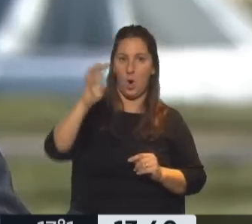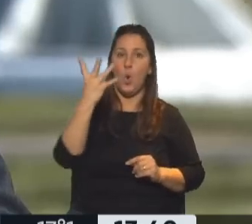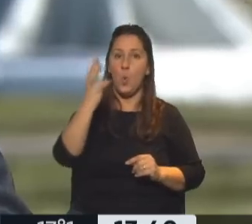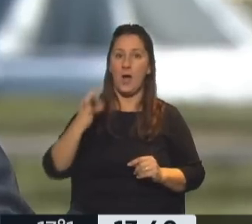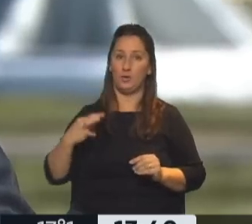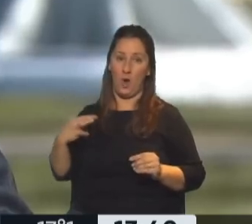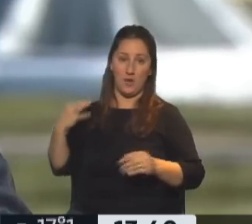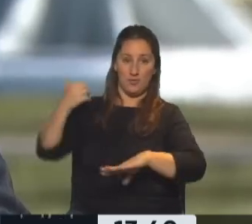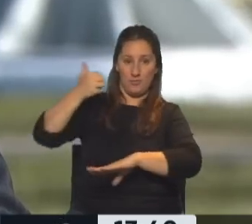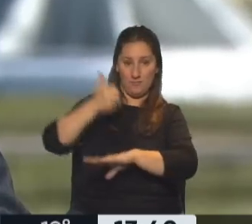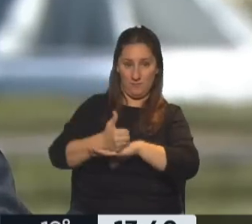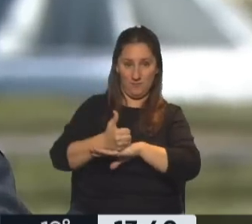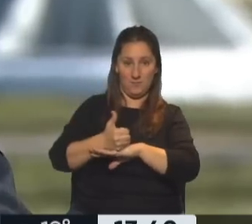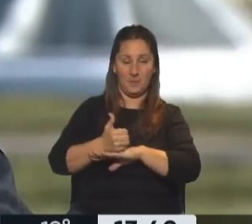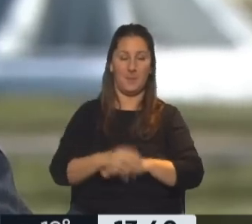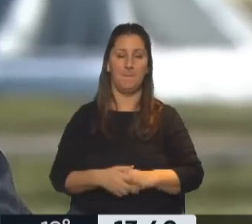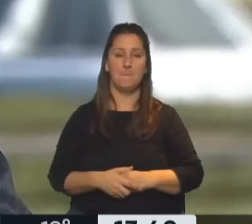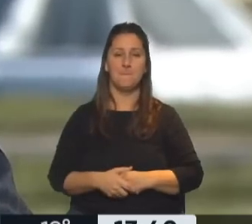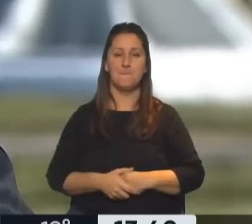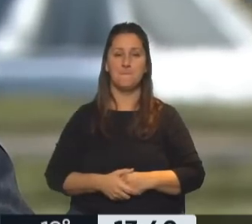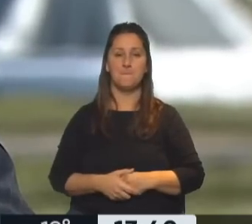años que precedieron a nuestra llegada.